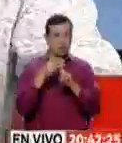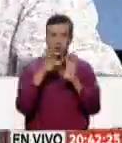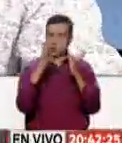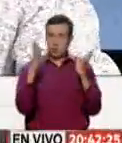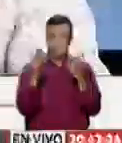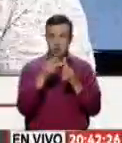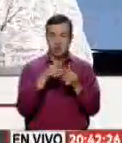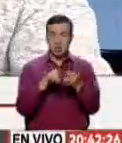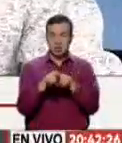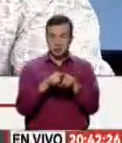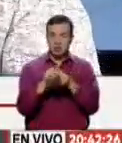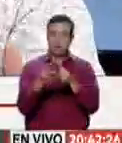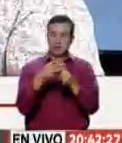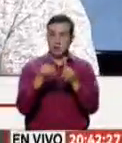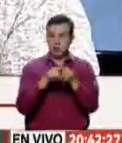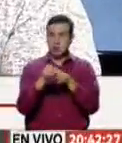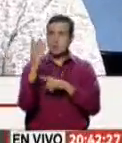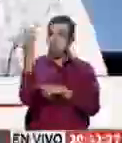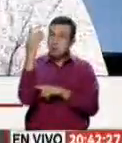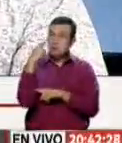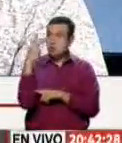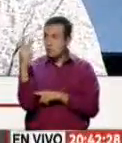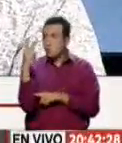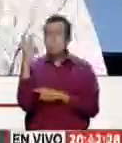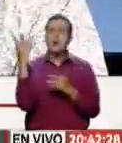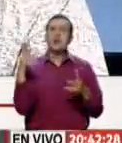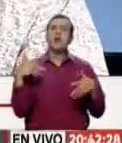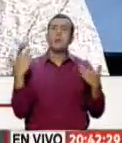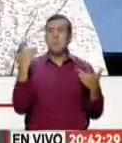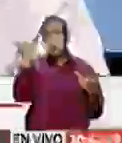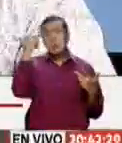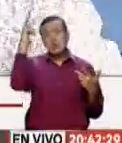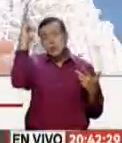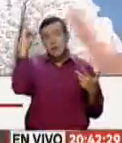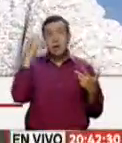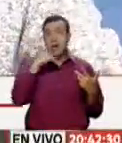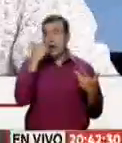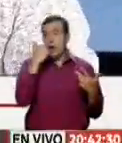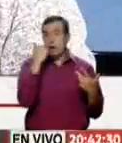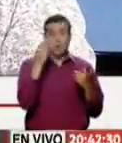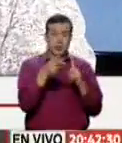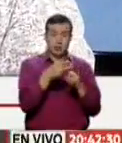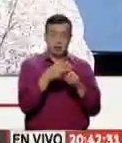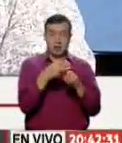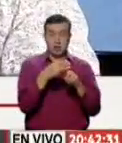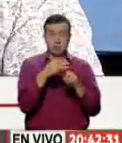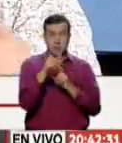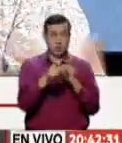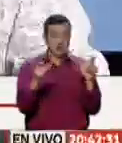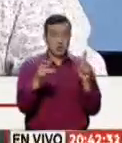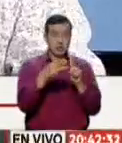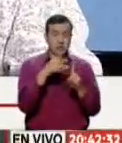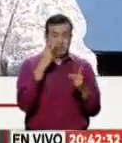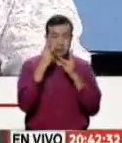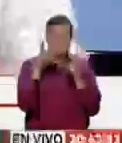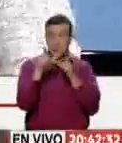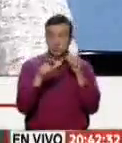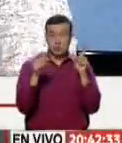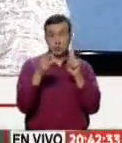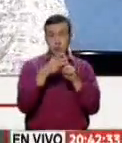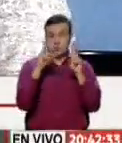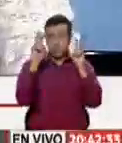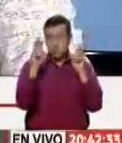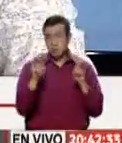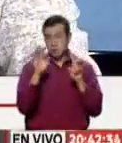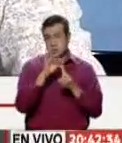un reality digital, lo conocemos en televisión, pero dijimos, aventurémonos con algo para otro tipo de público. Uh-huh. Y entretengamos a la gente con un